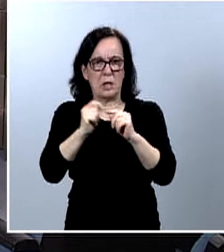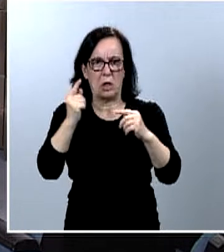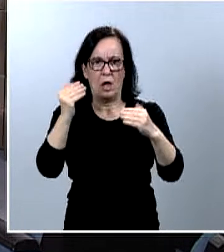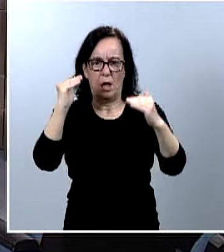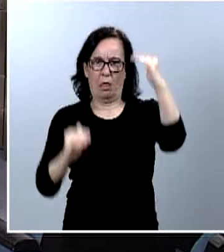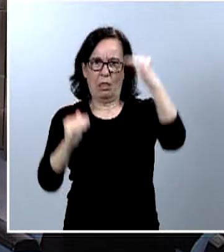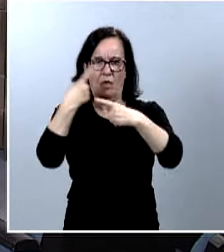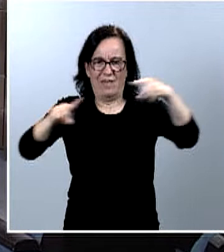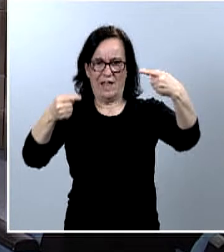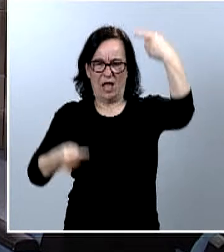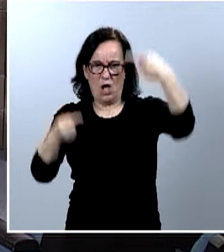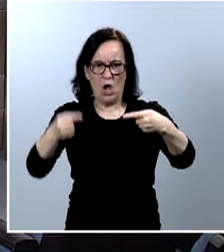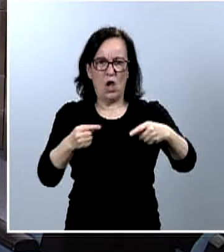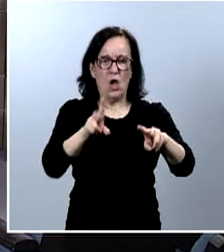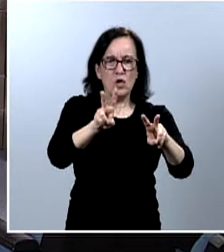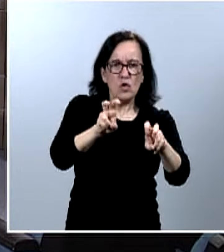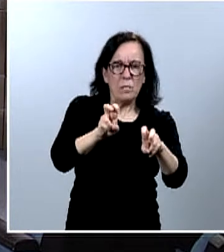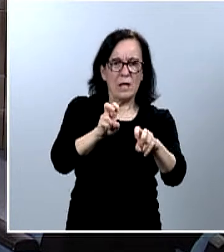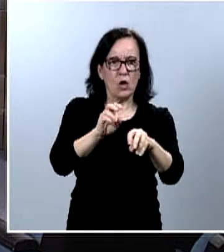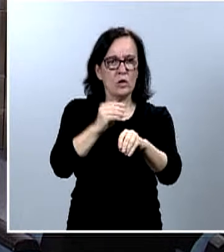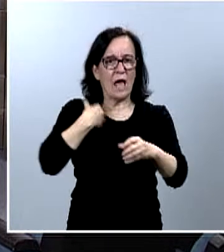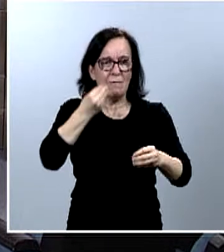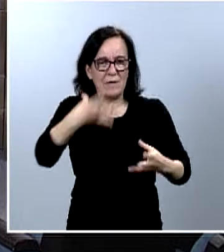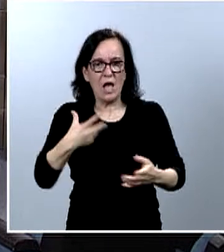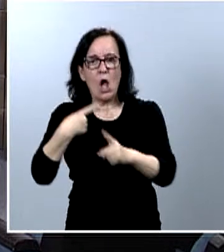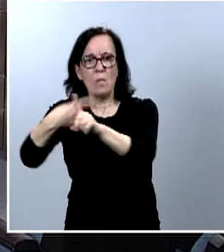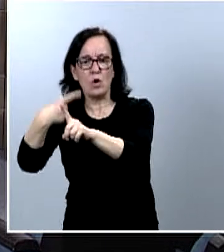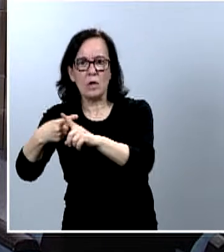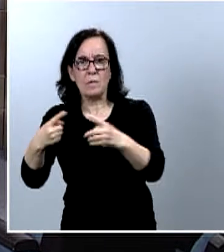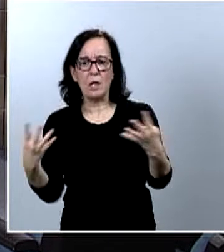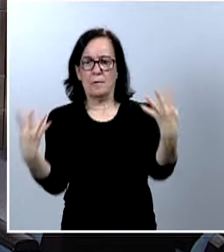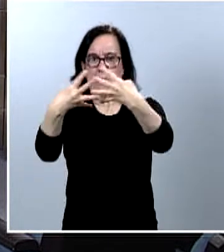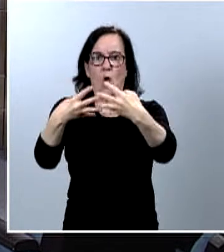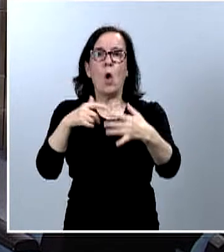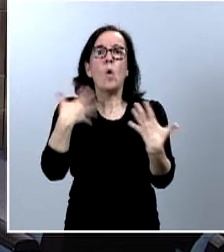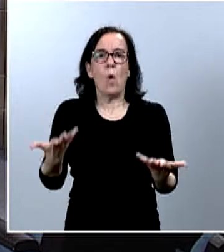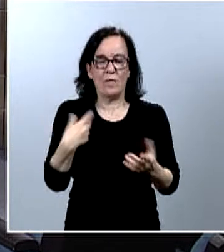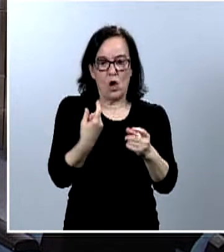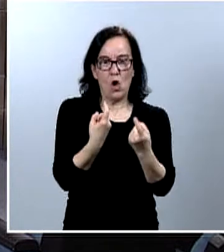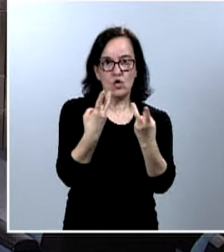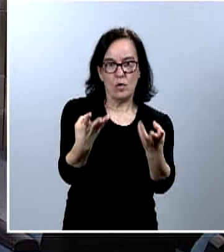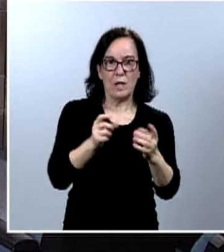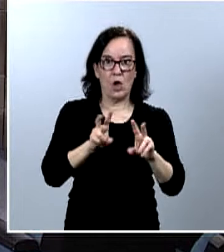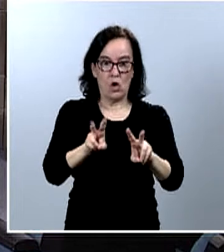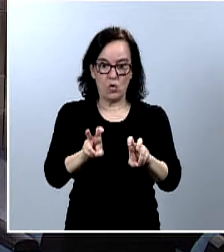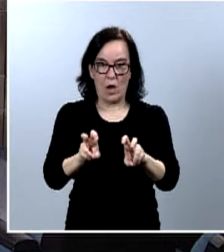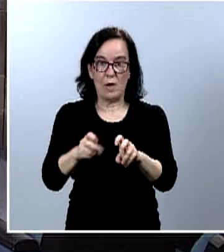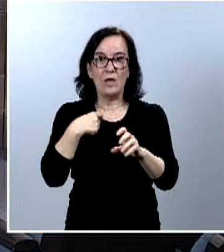curados como en el de los nuevos casos positivos? ¿Cuándo van a cuadrar el número nuevo de fallecidos de algunas comunidades